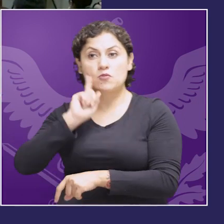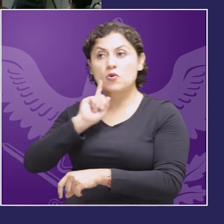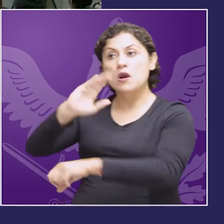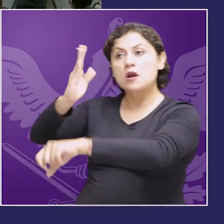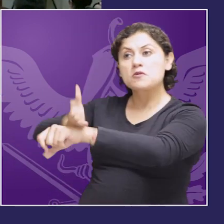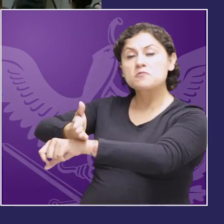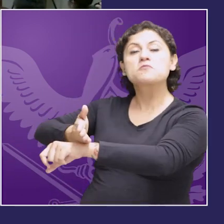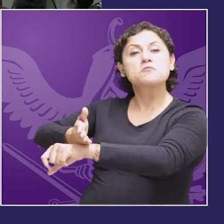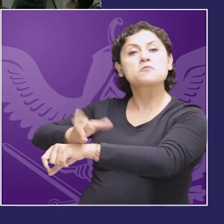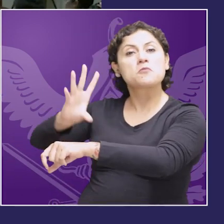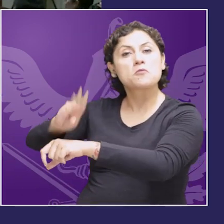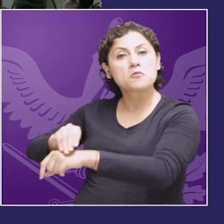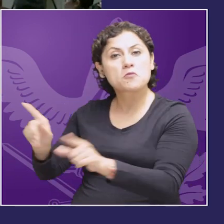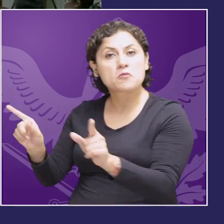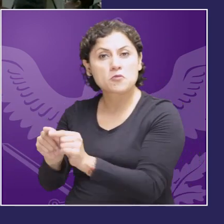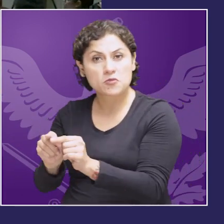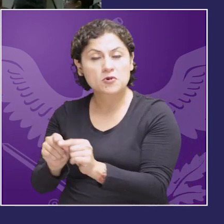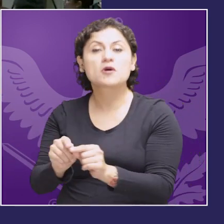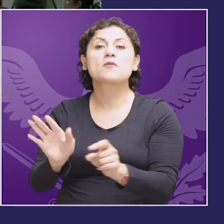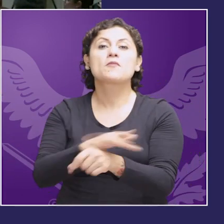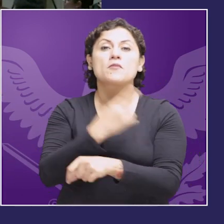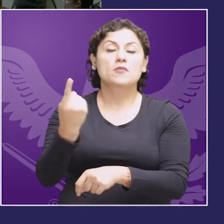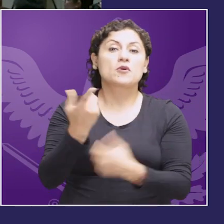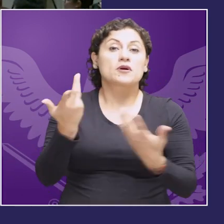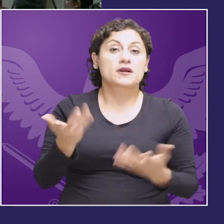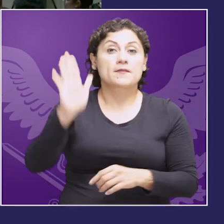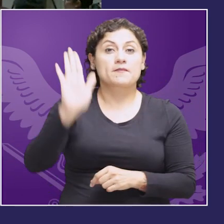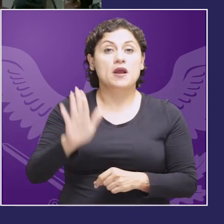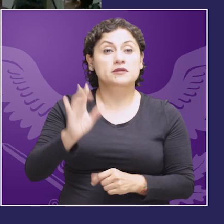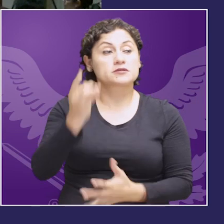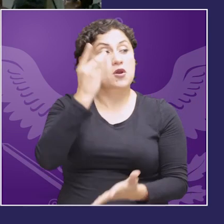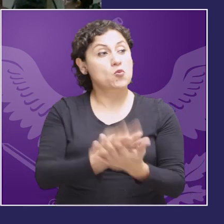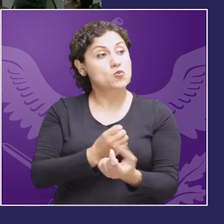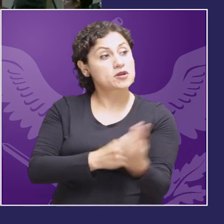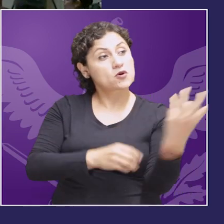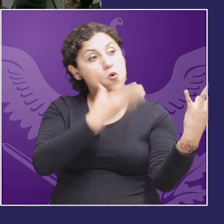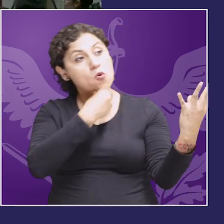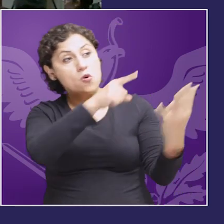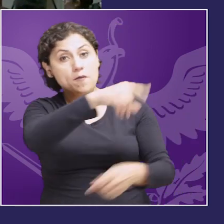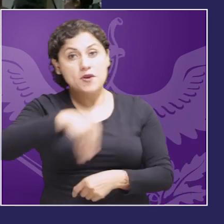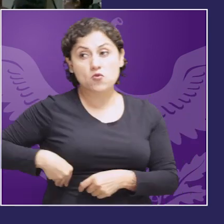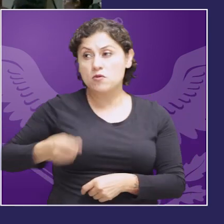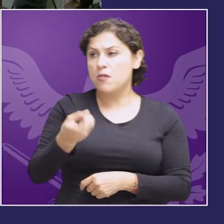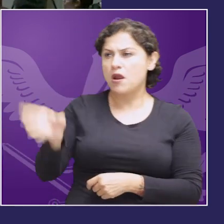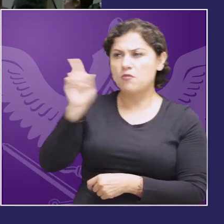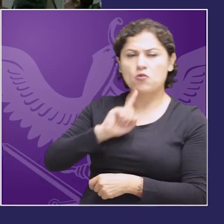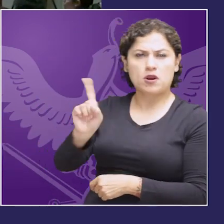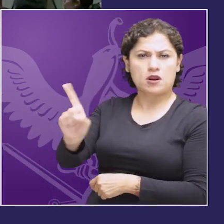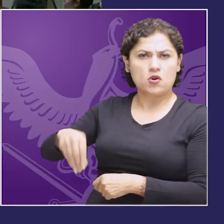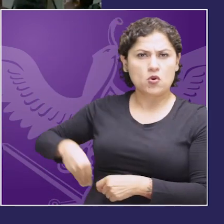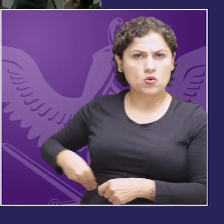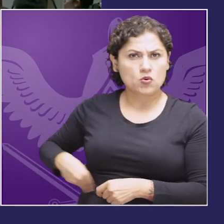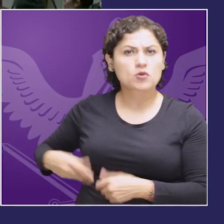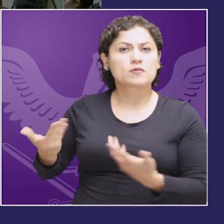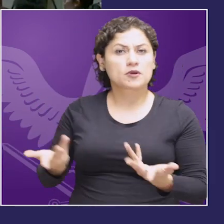la coautora del mismo, una mujer, solo fue sancionada por homicidio calificado. Esta diferenciación que en